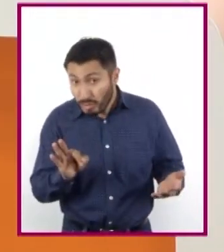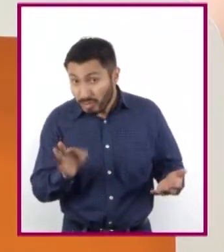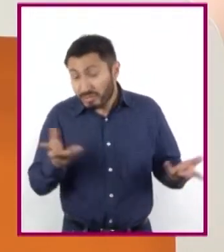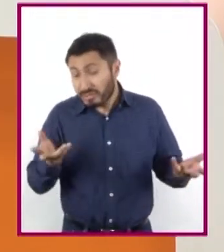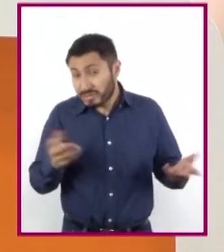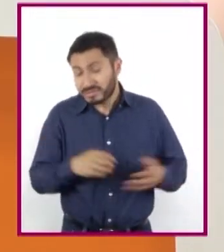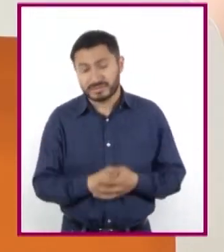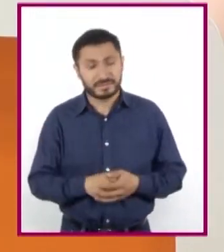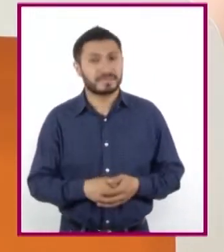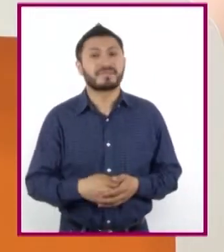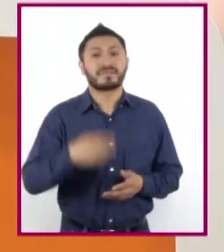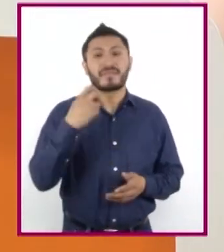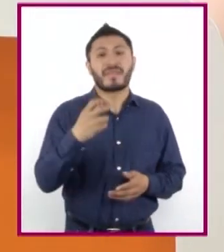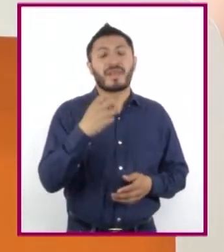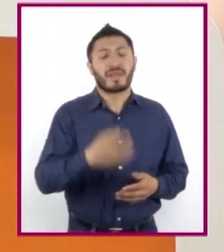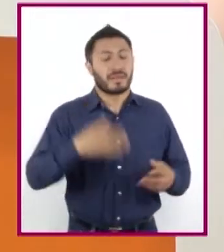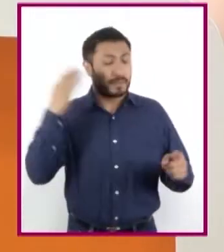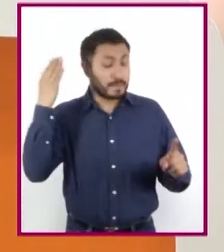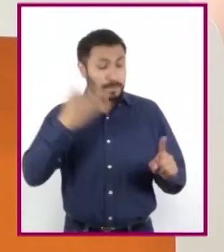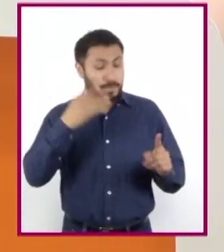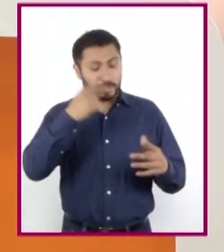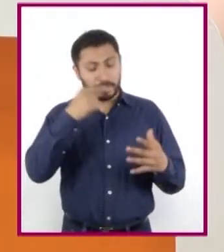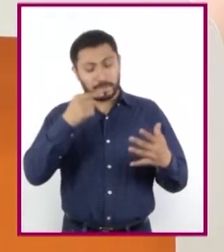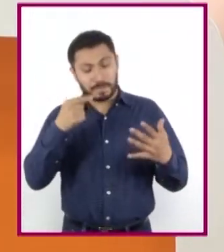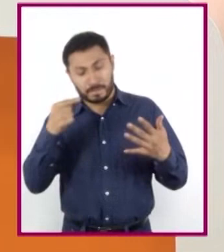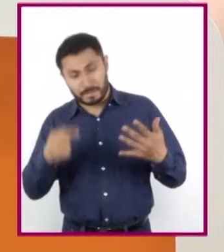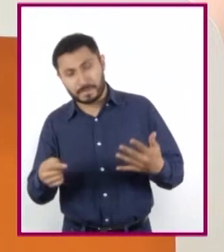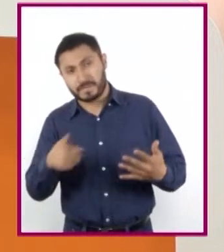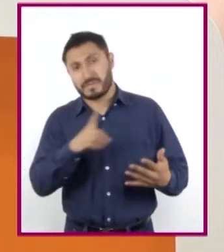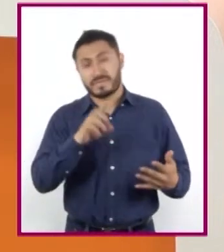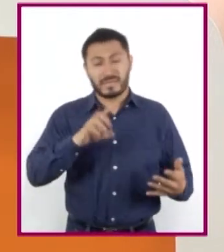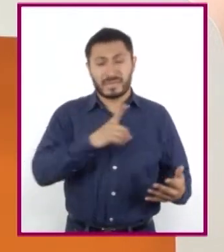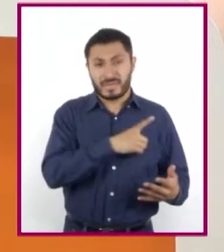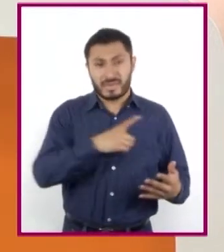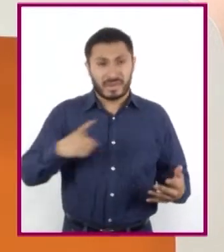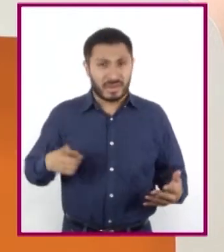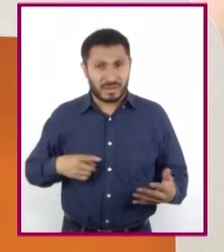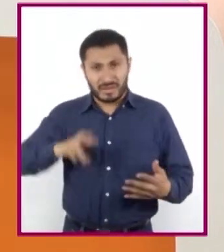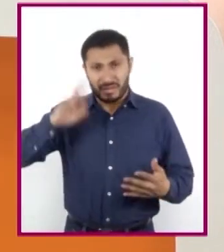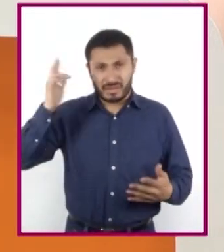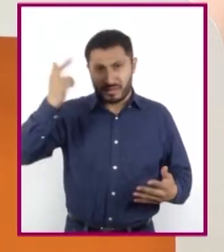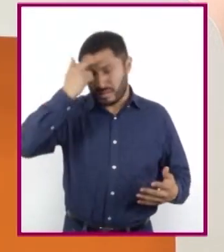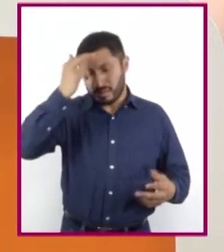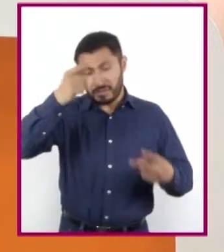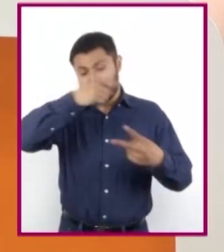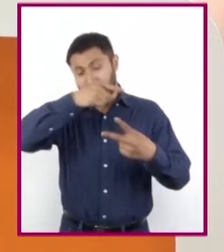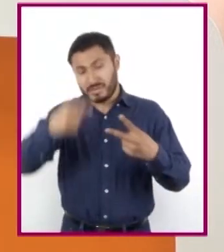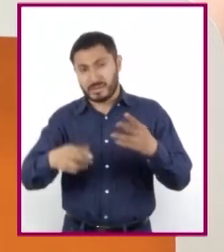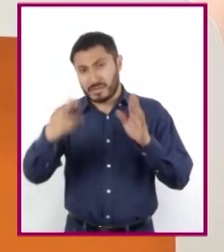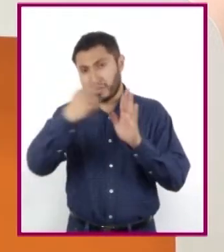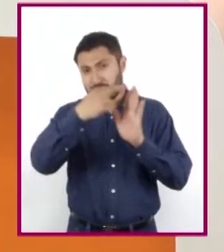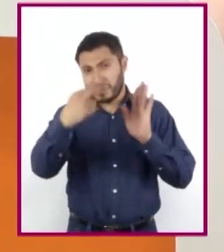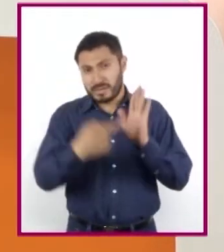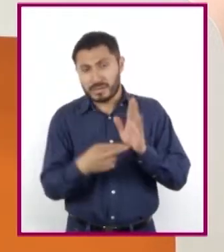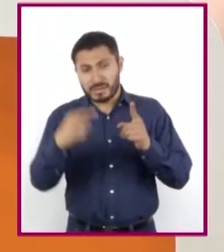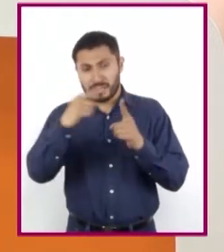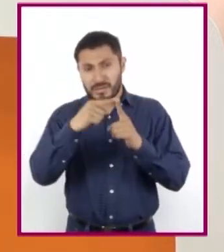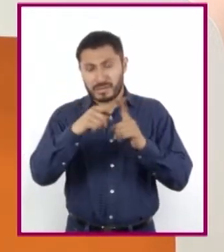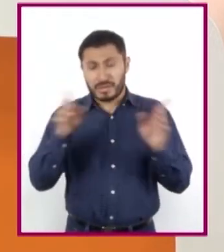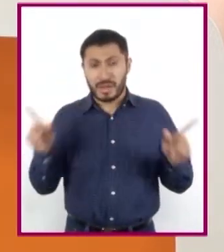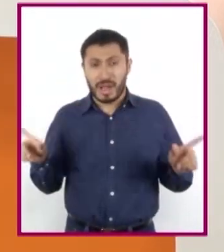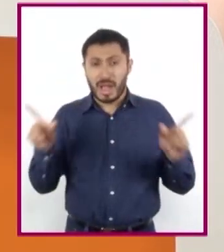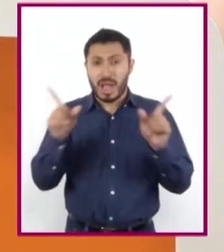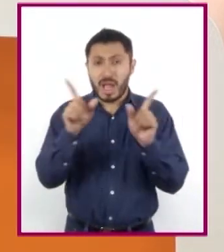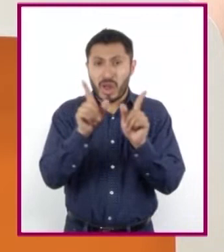Para la formulación de objetivos debemos tomar en cuenta 2 sencillas reglas: ser breves,